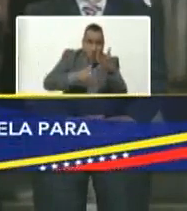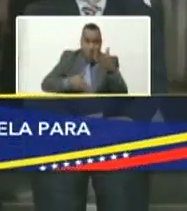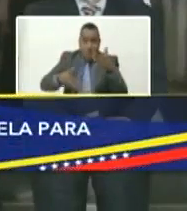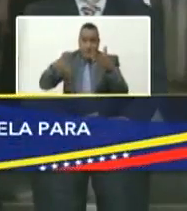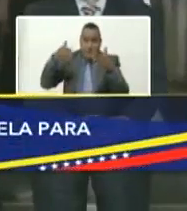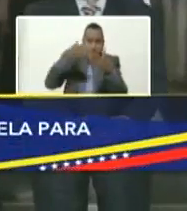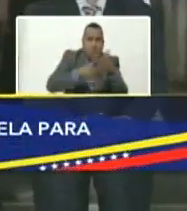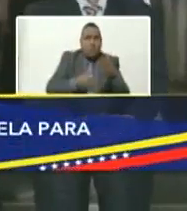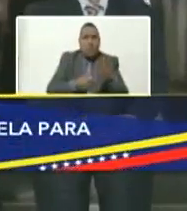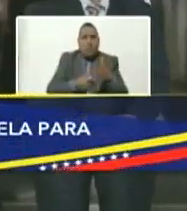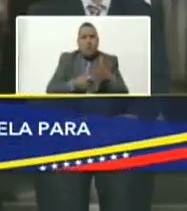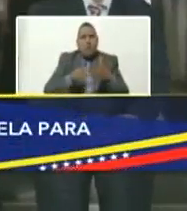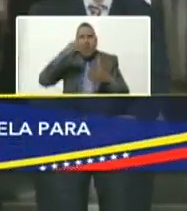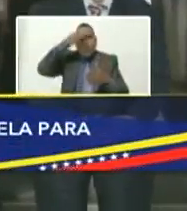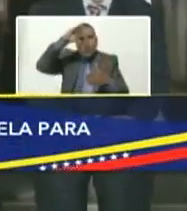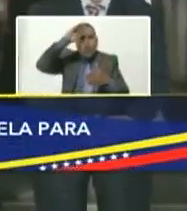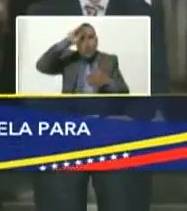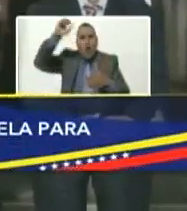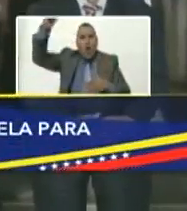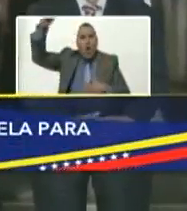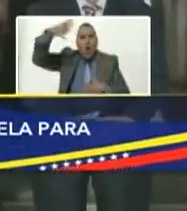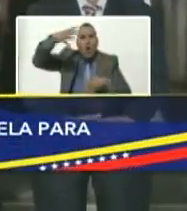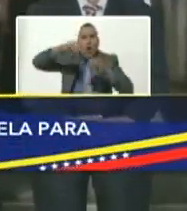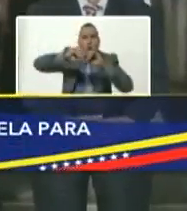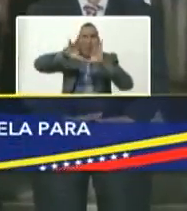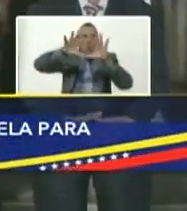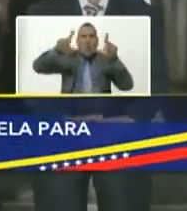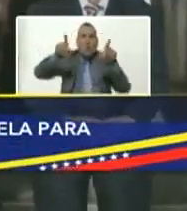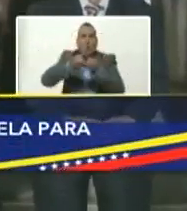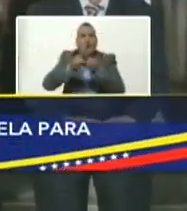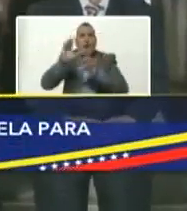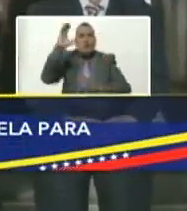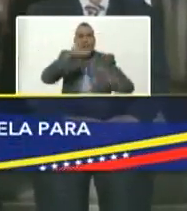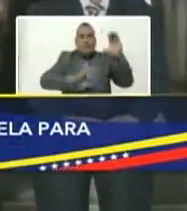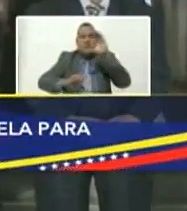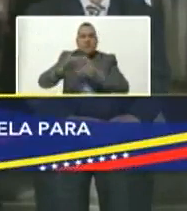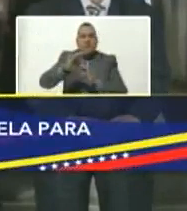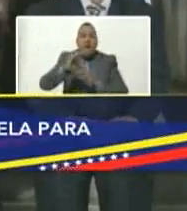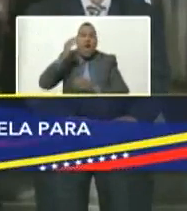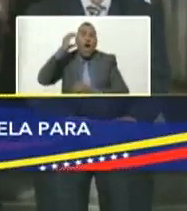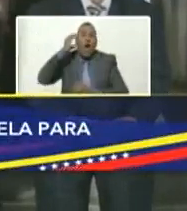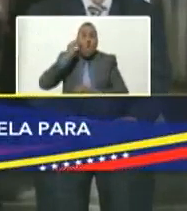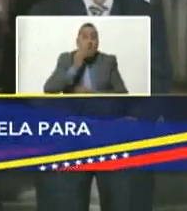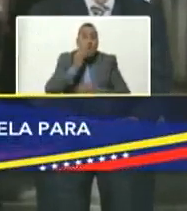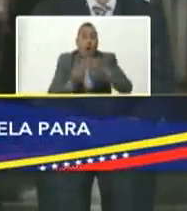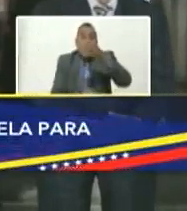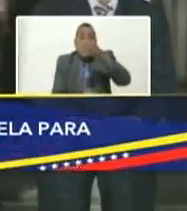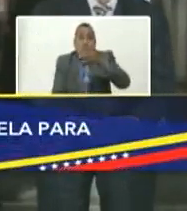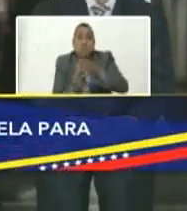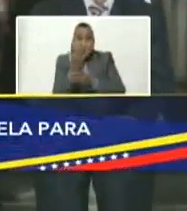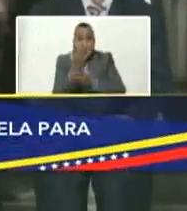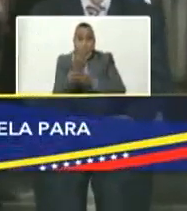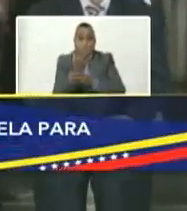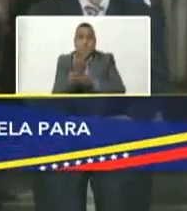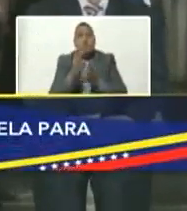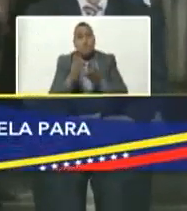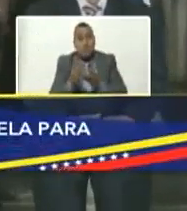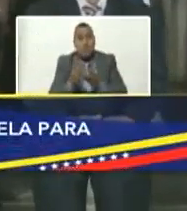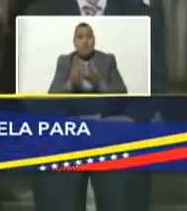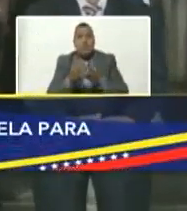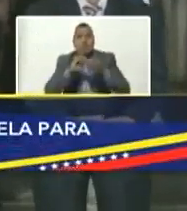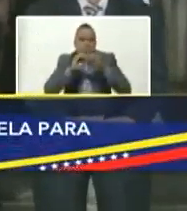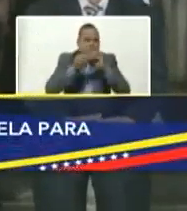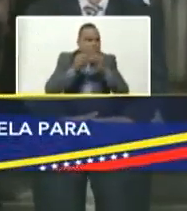la luz de la ciencia fundada por Fidel y es capaz de producir vacunas para los pueblos del